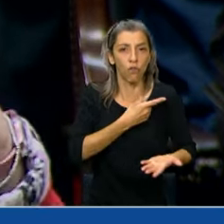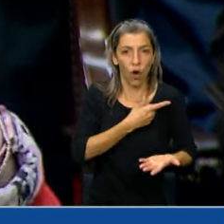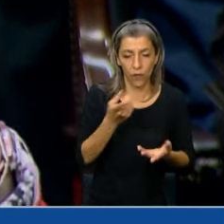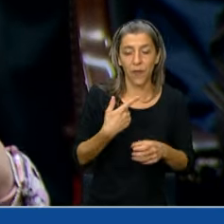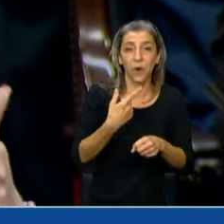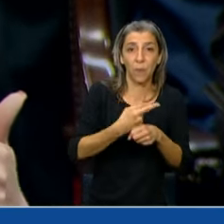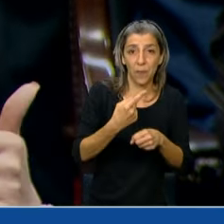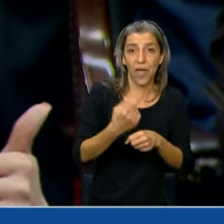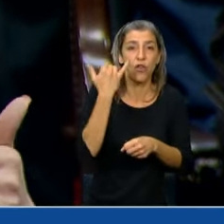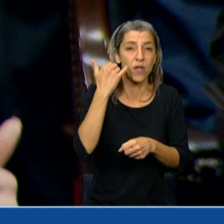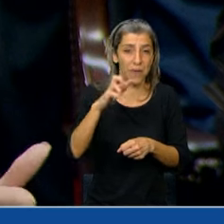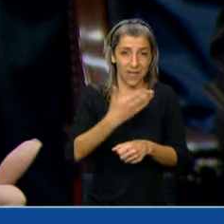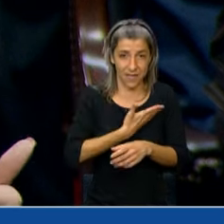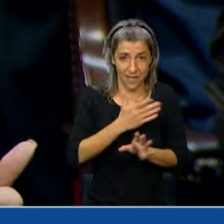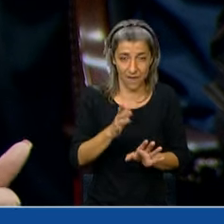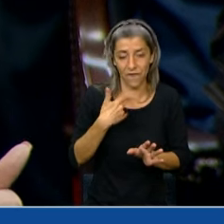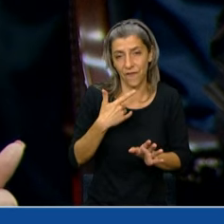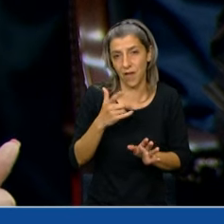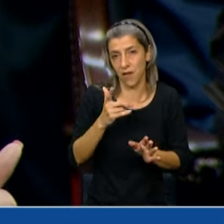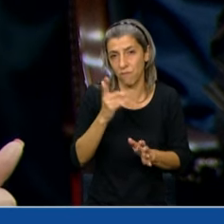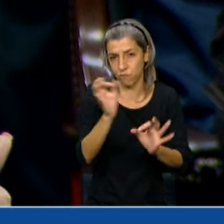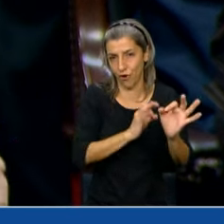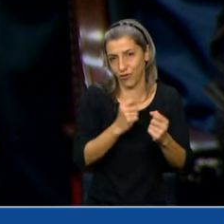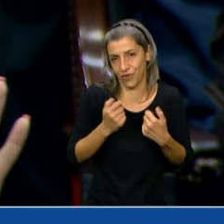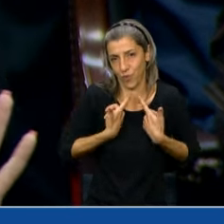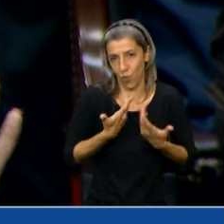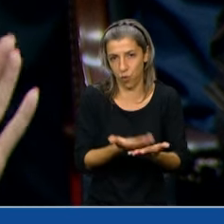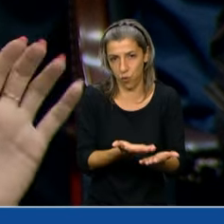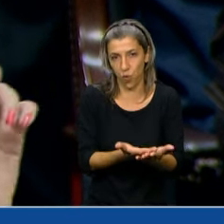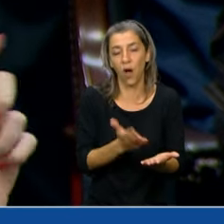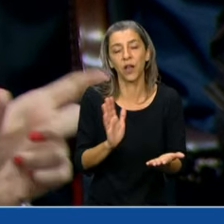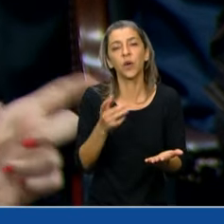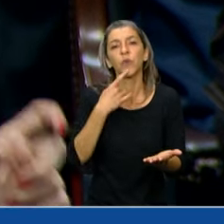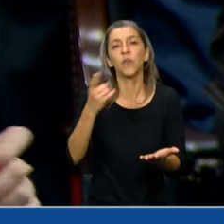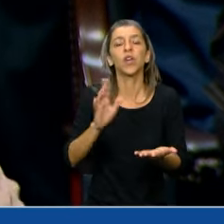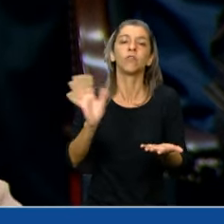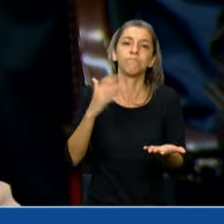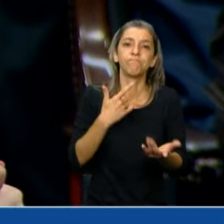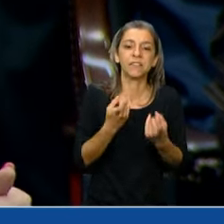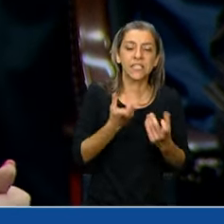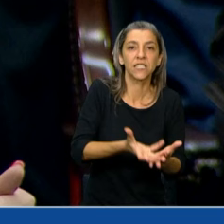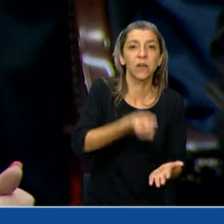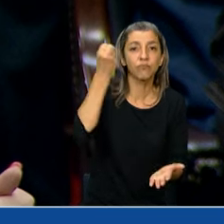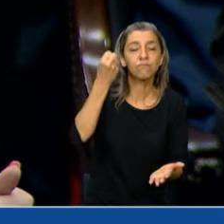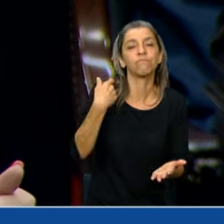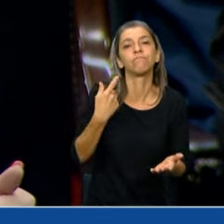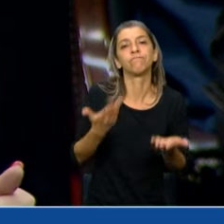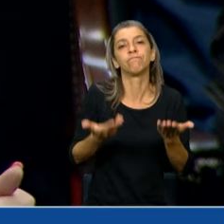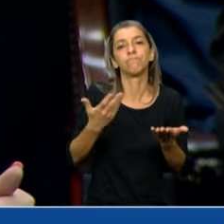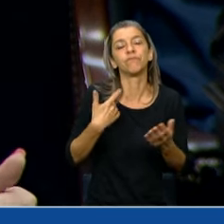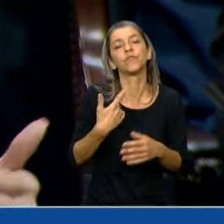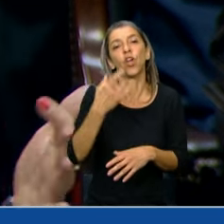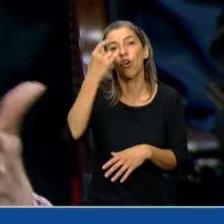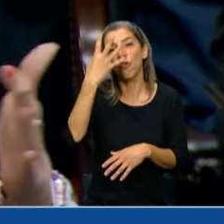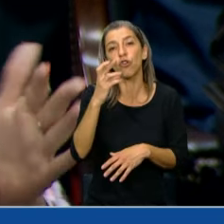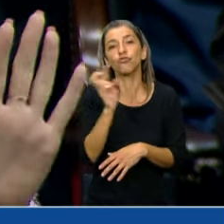energía primero vino ipf que es la dueña del proyecto dijo que necesita un break even un precio de equilibrio de 12 del millón de